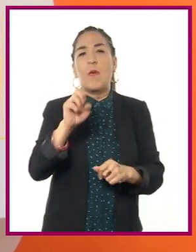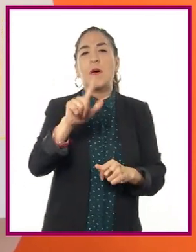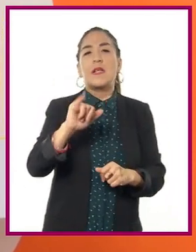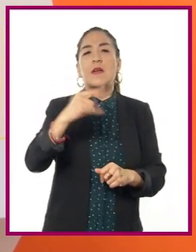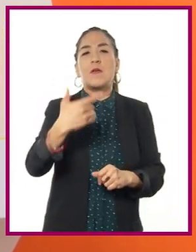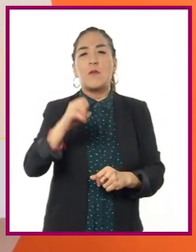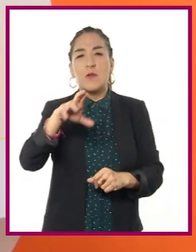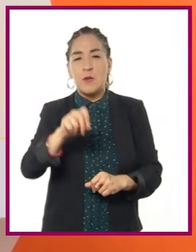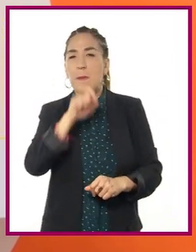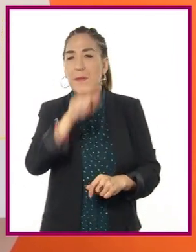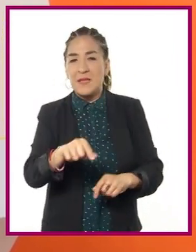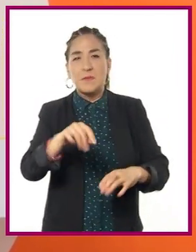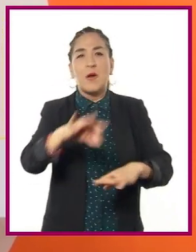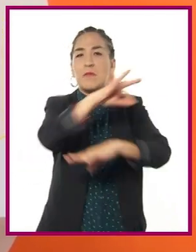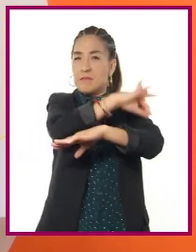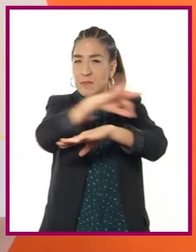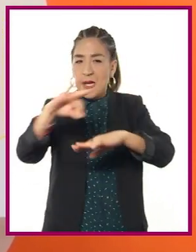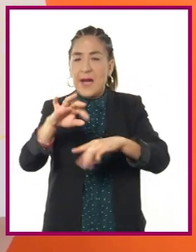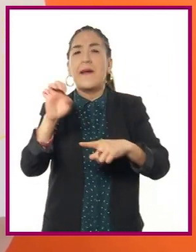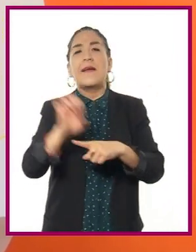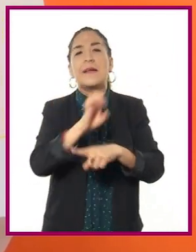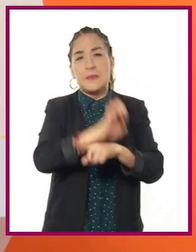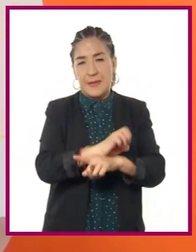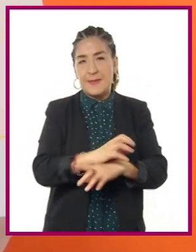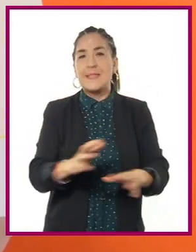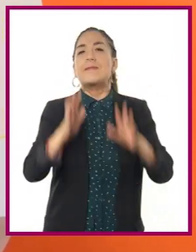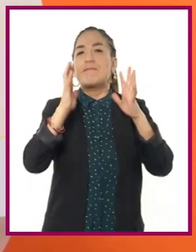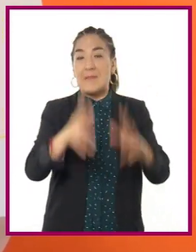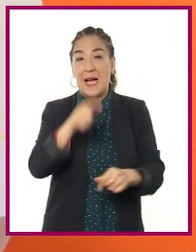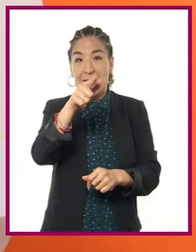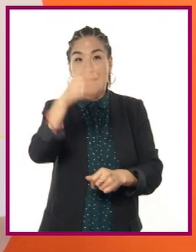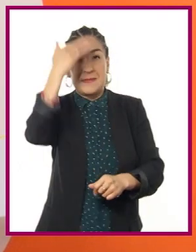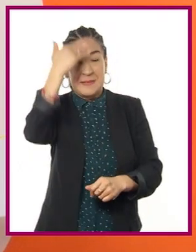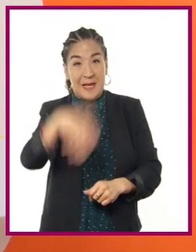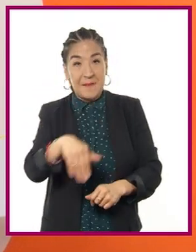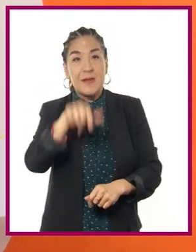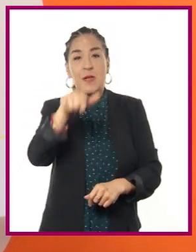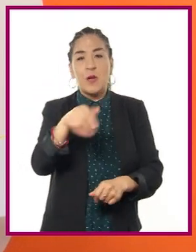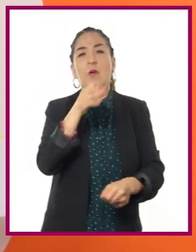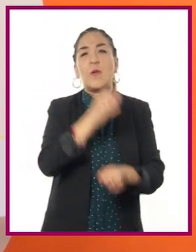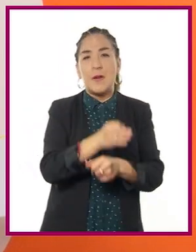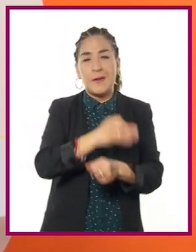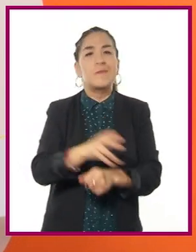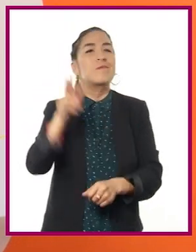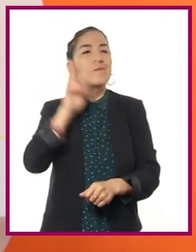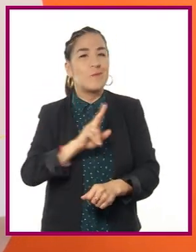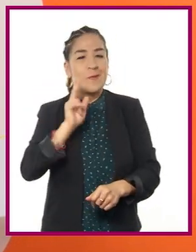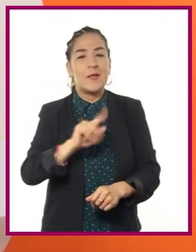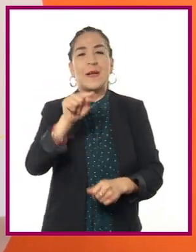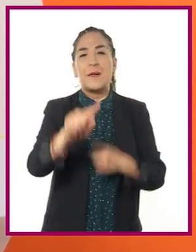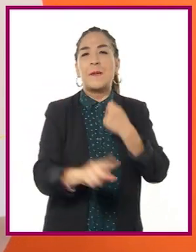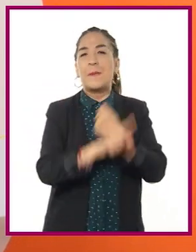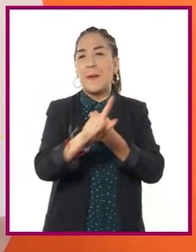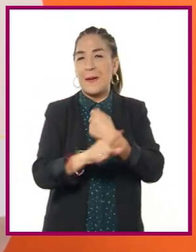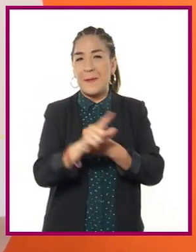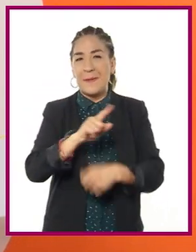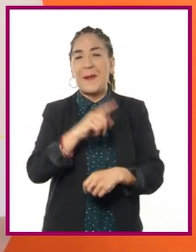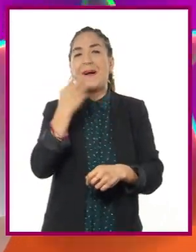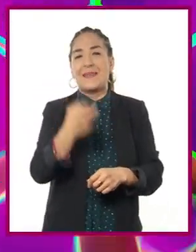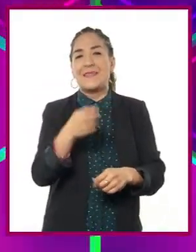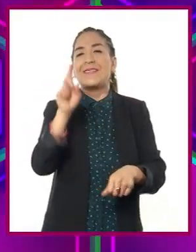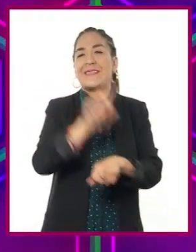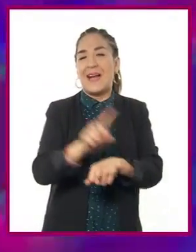inscrito. Entonces, practiquemos este conocimiento en una nueva situación de la vida